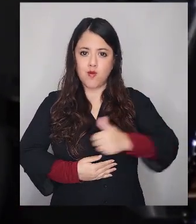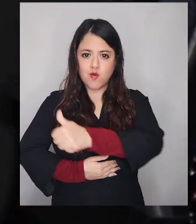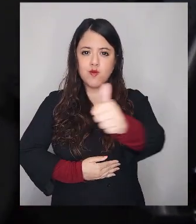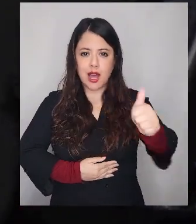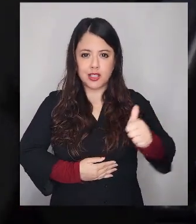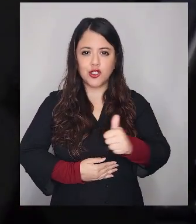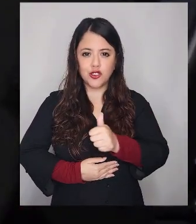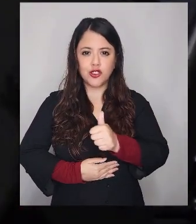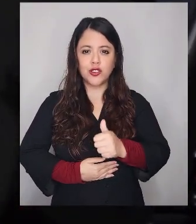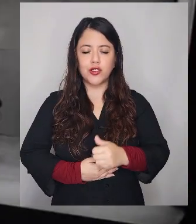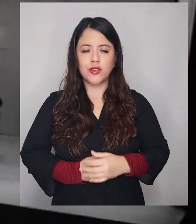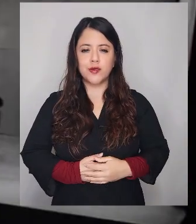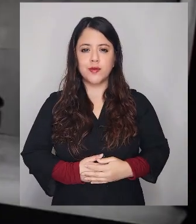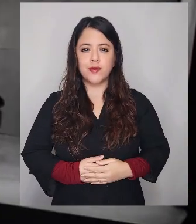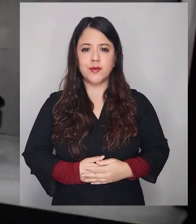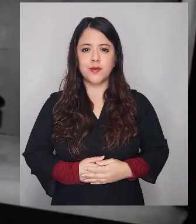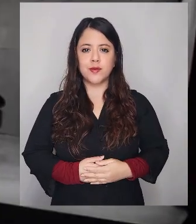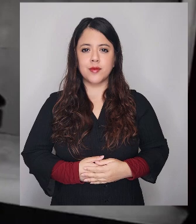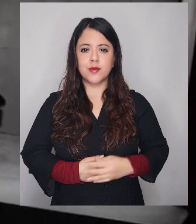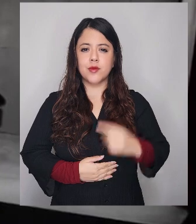para todos.